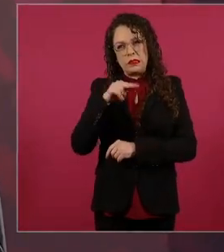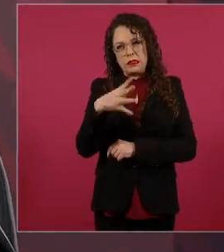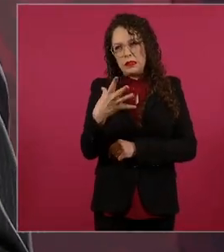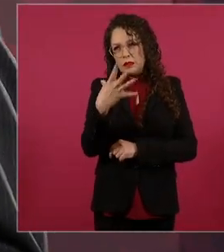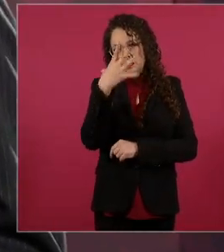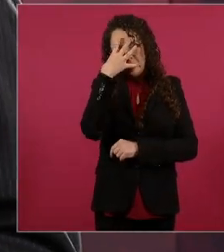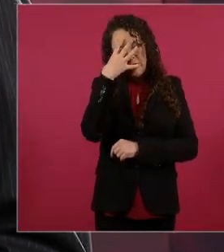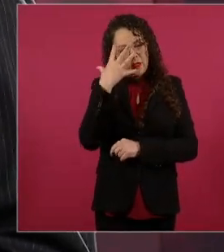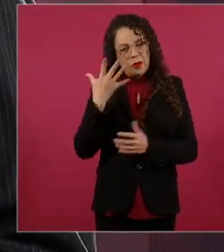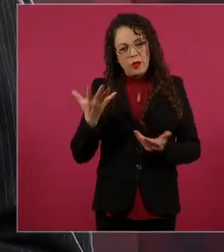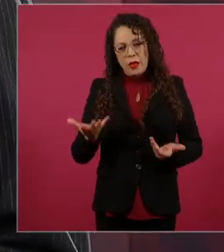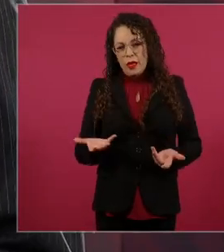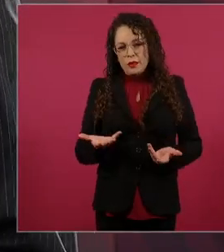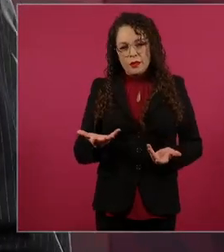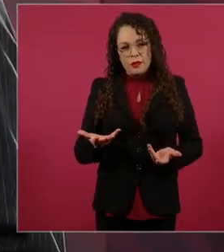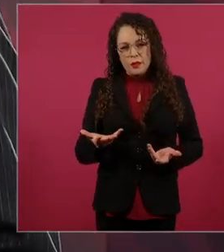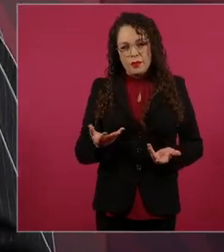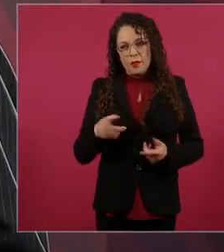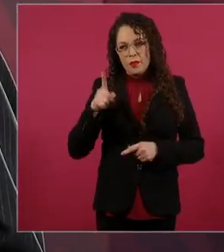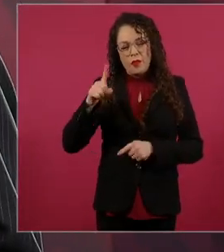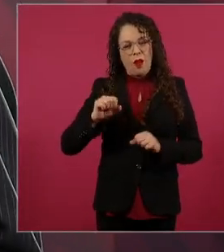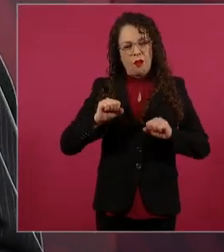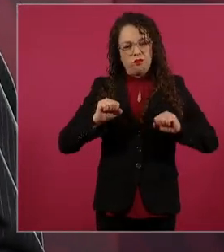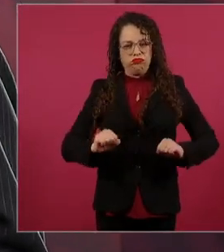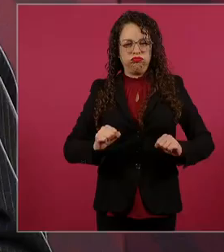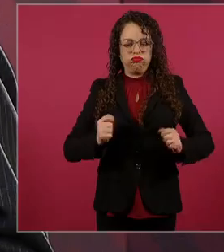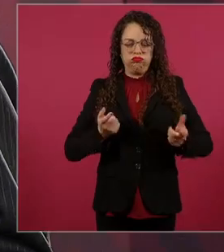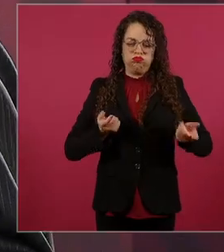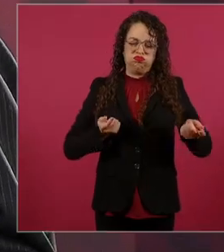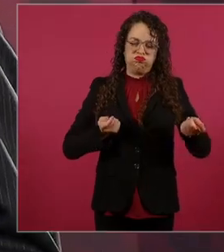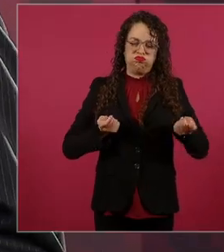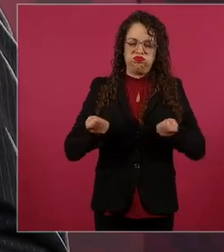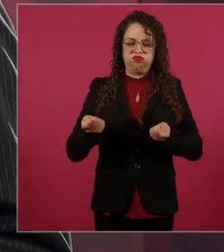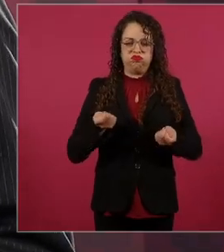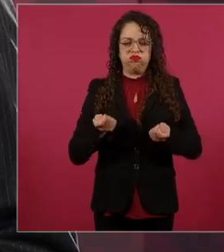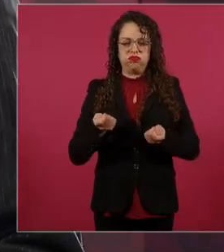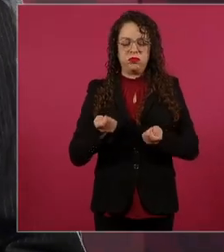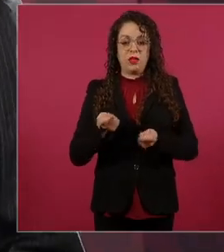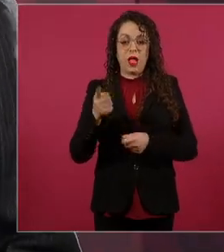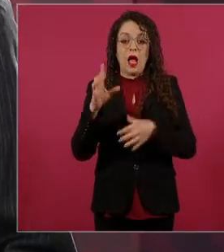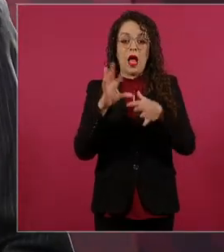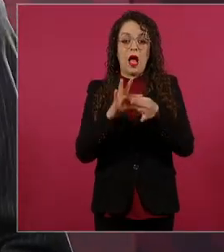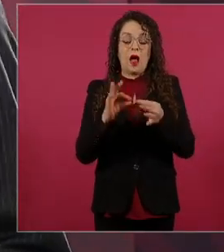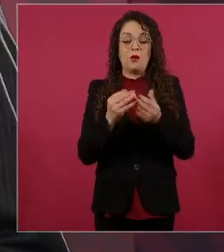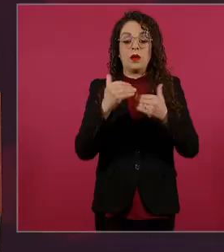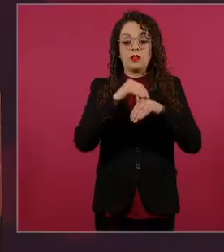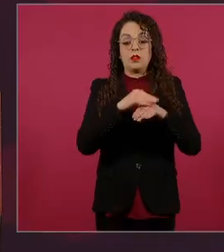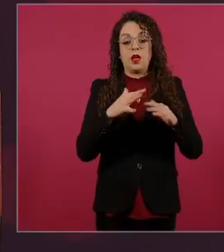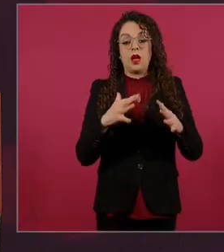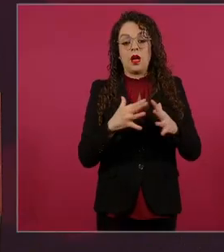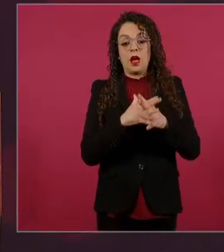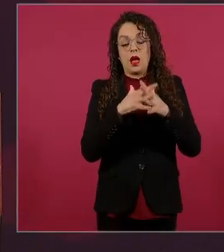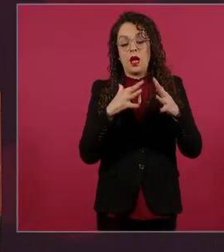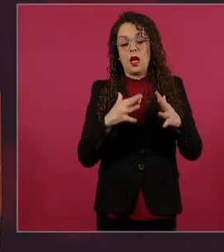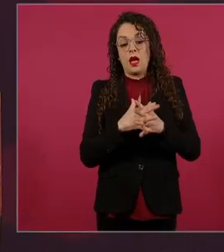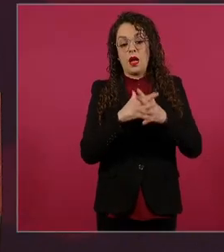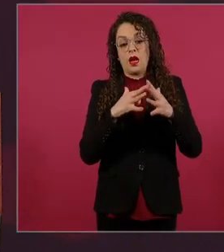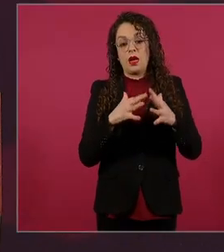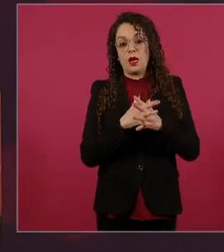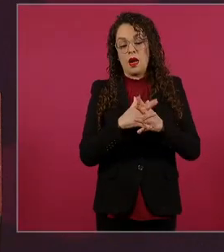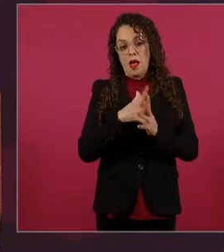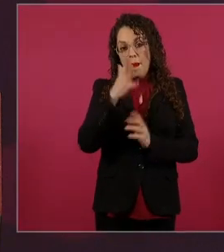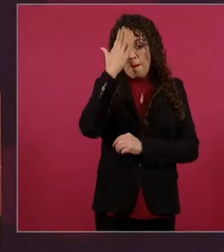autoritarismo llegan esos informes a hablar de la guerra del yaqui de la guerra de los